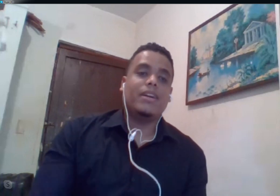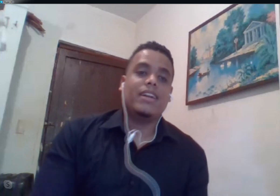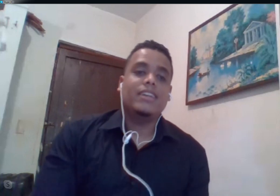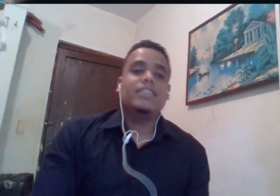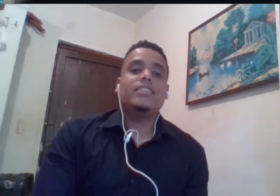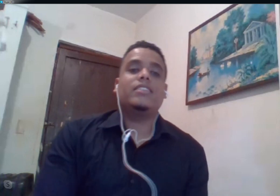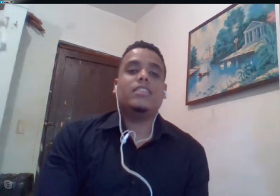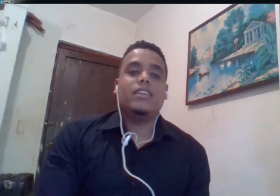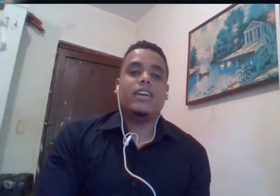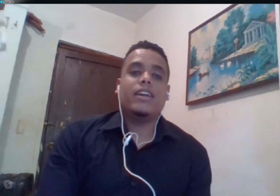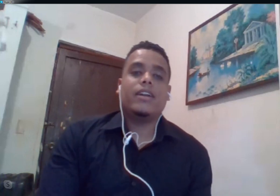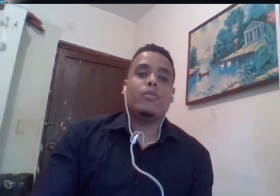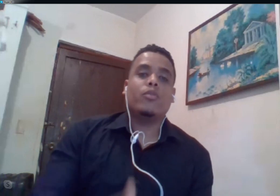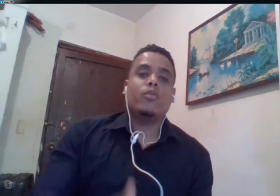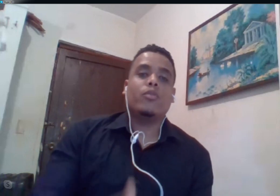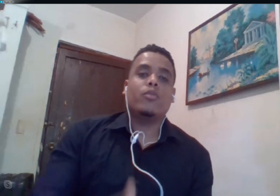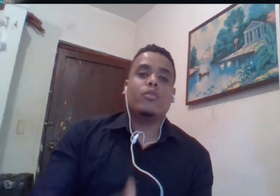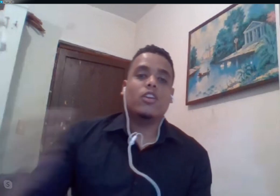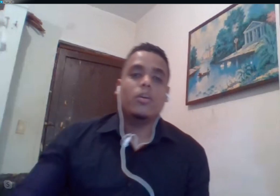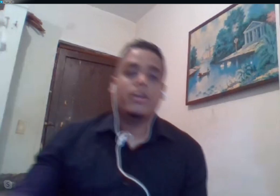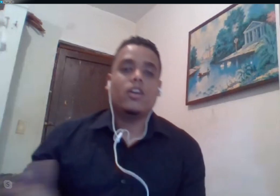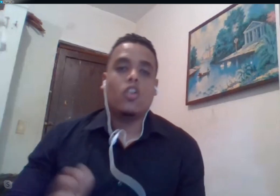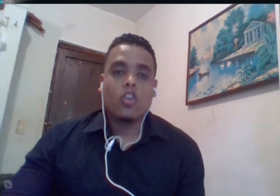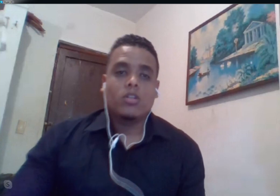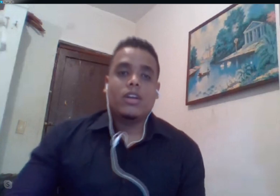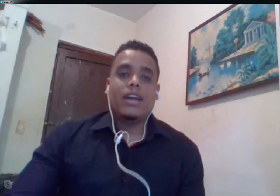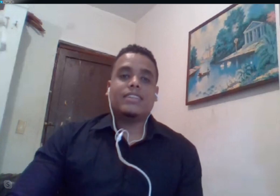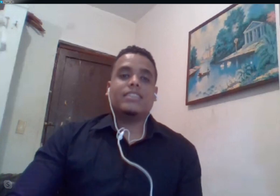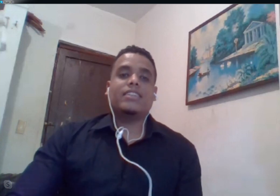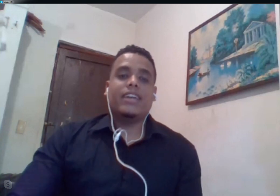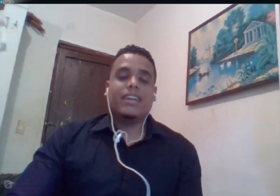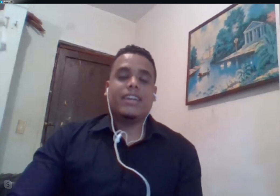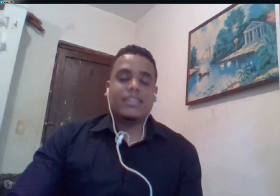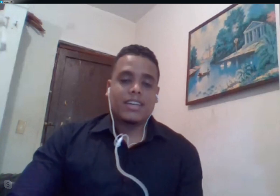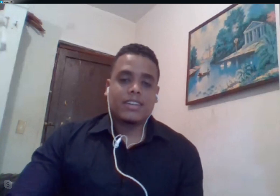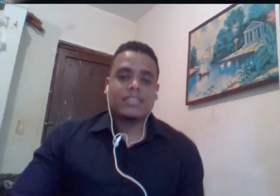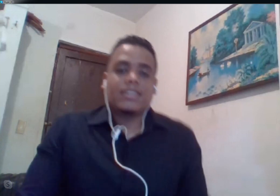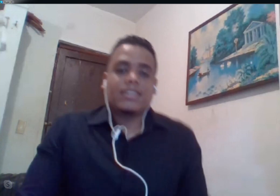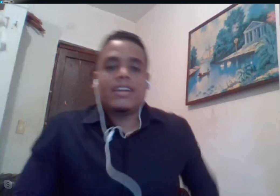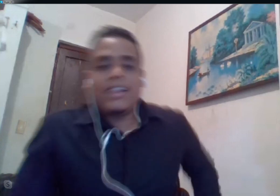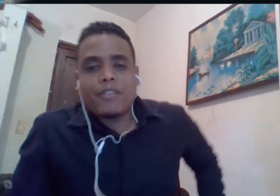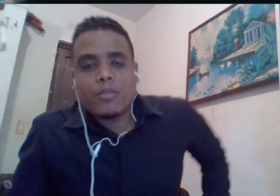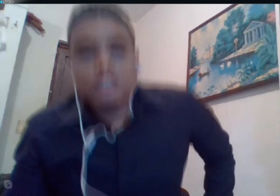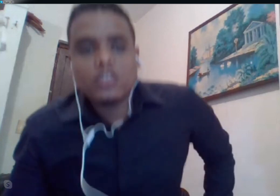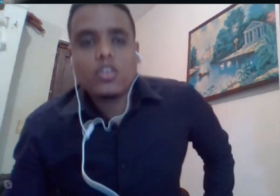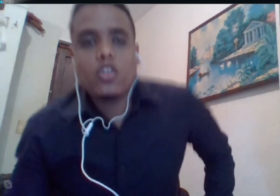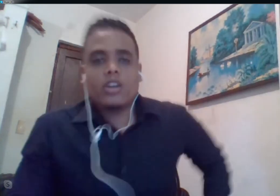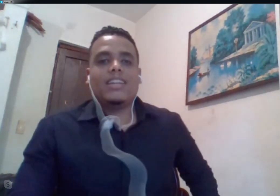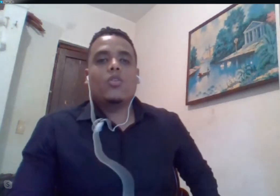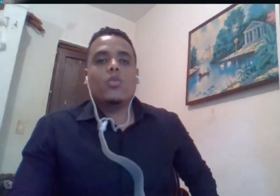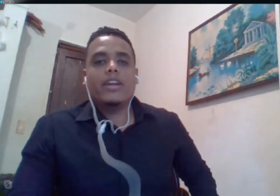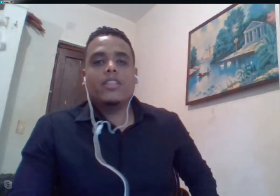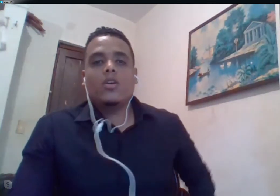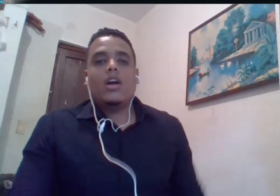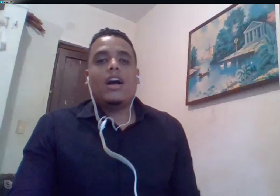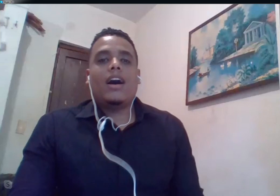descartar de una manera si era por causa del COVID o no. Así es que esta es la información, lo